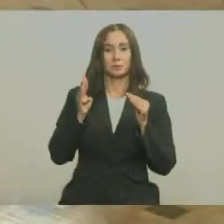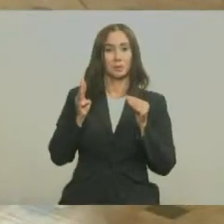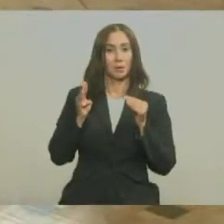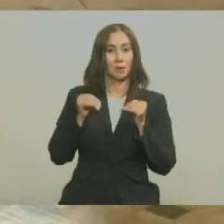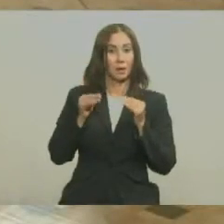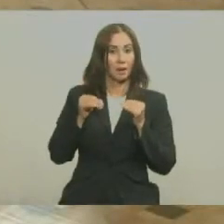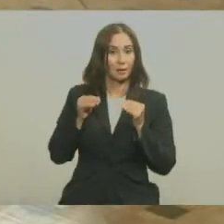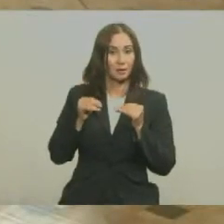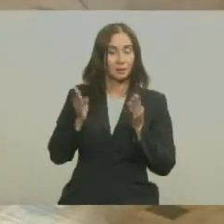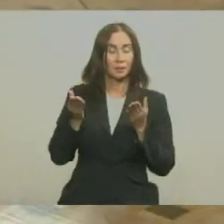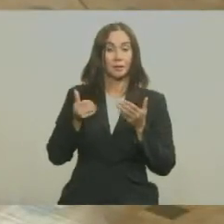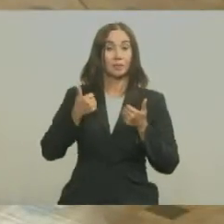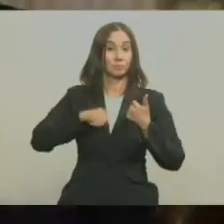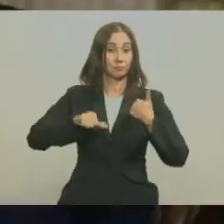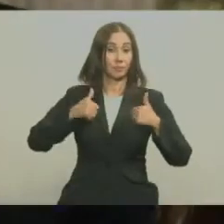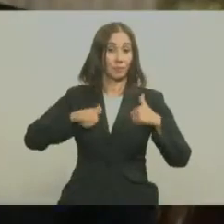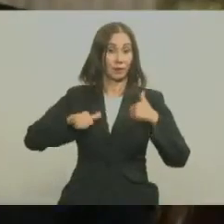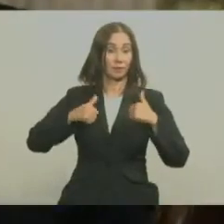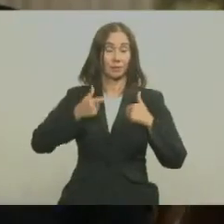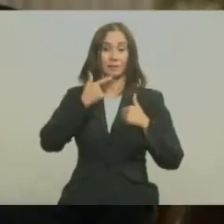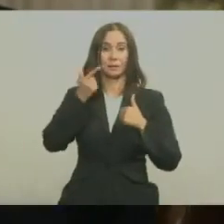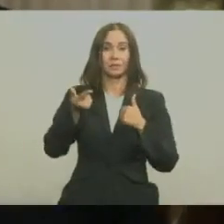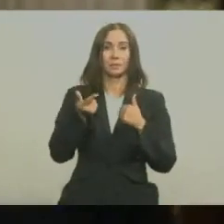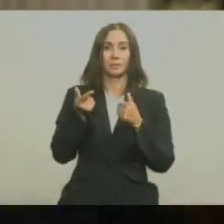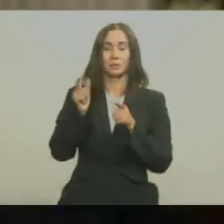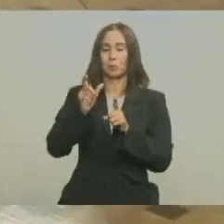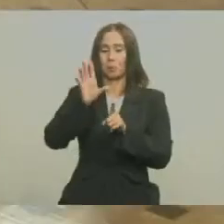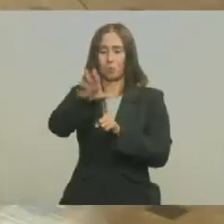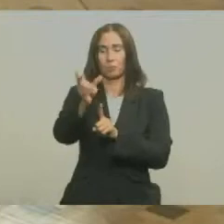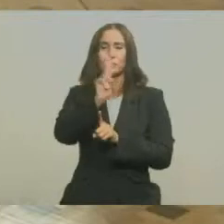aquí y puede responder porque él está dando seguimiento a ese tema.